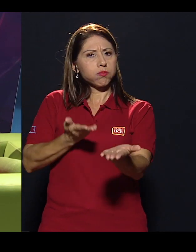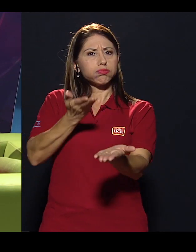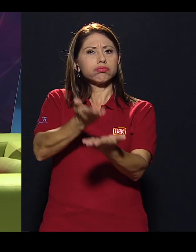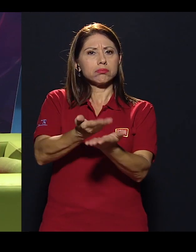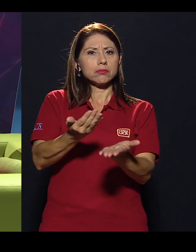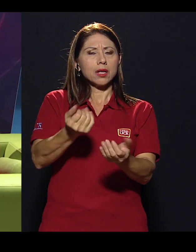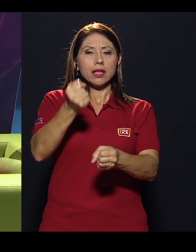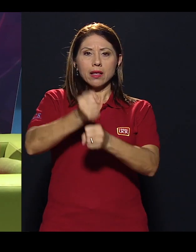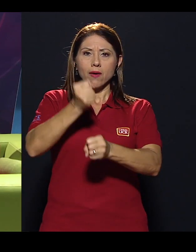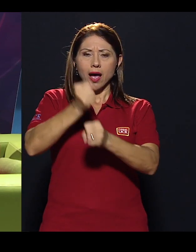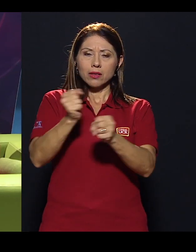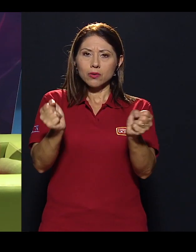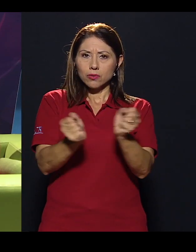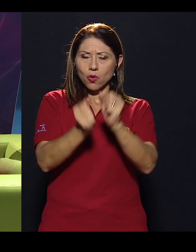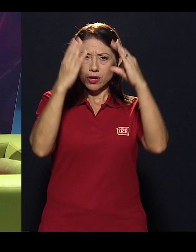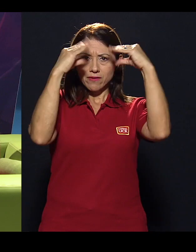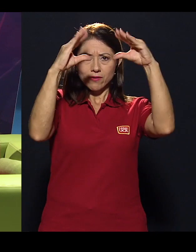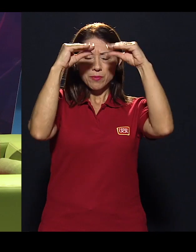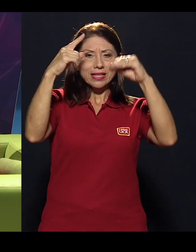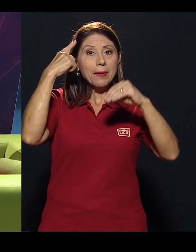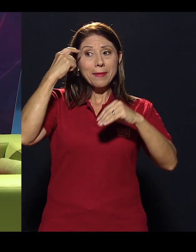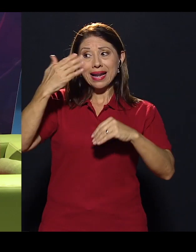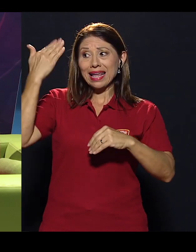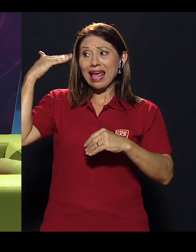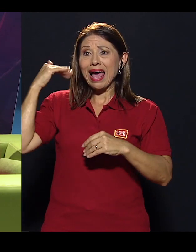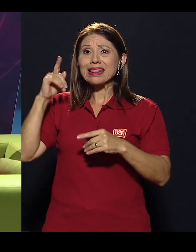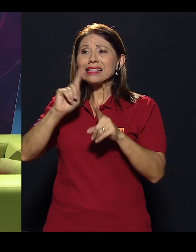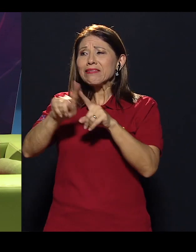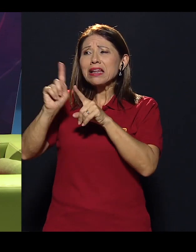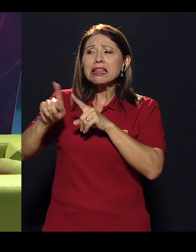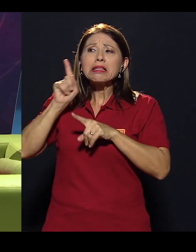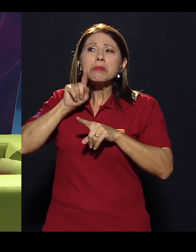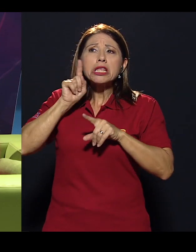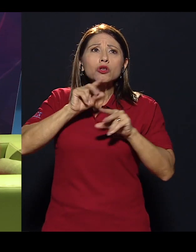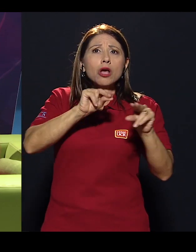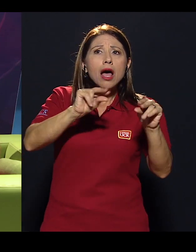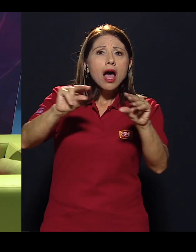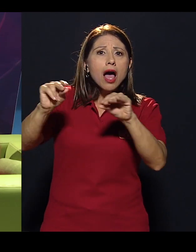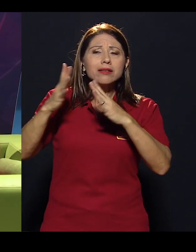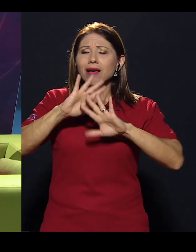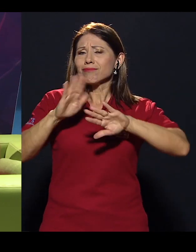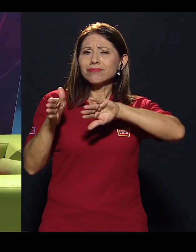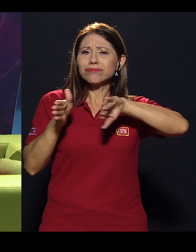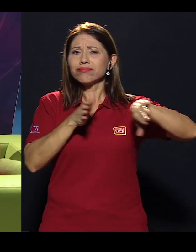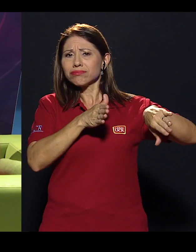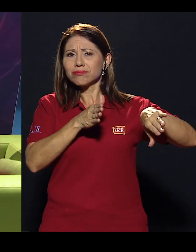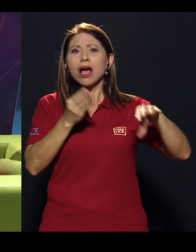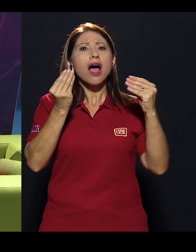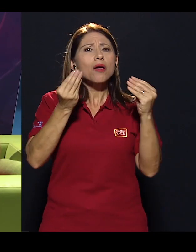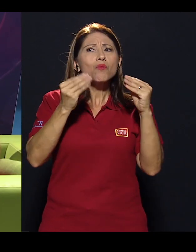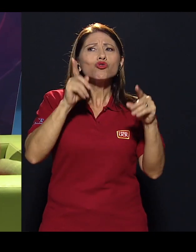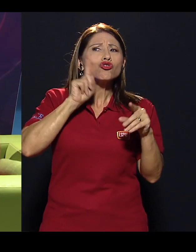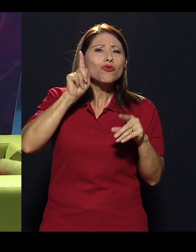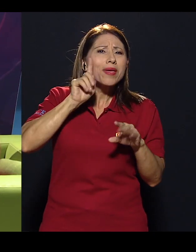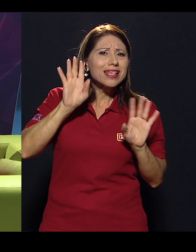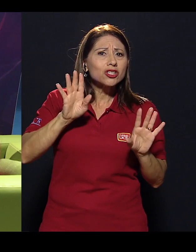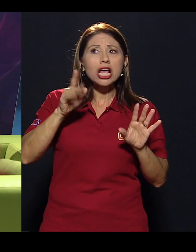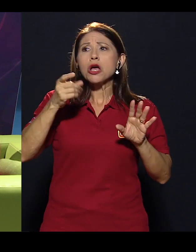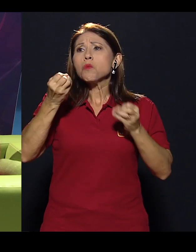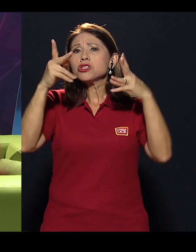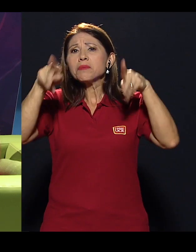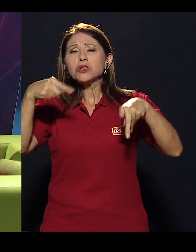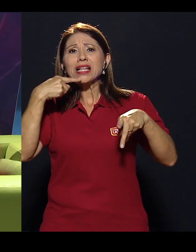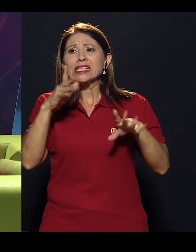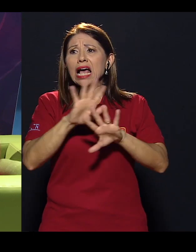ir trabajando con información para ir desmitificando. Hay mucho mito urbano alrededor de todo esto, con respecto a que se van a